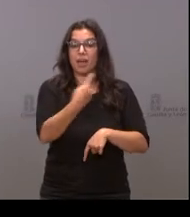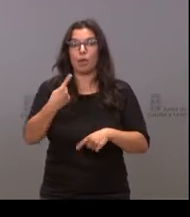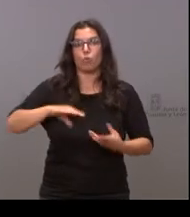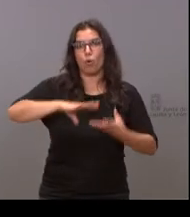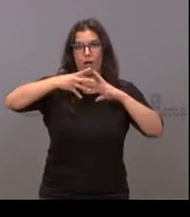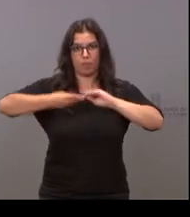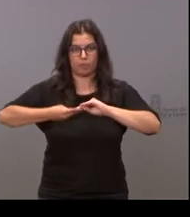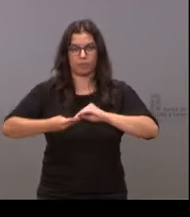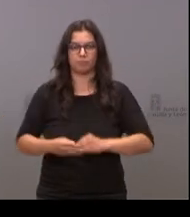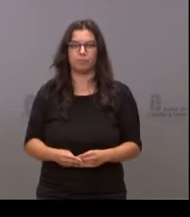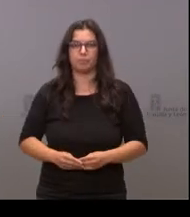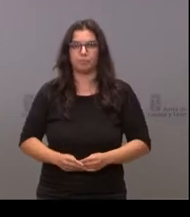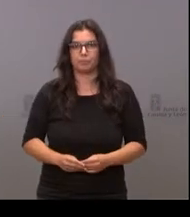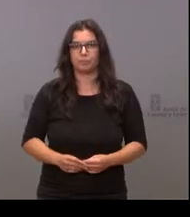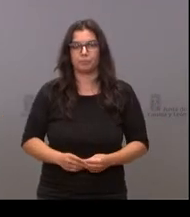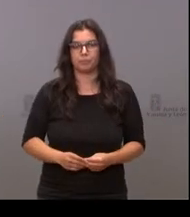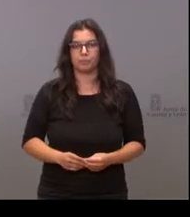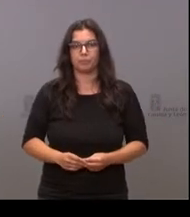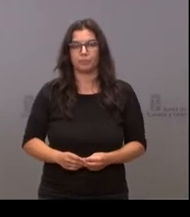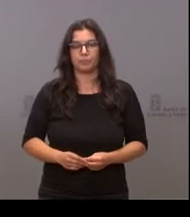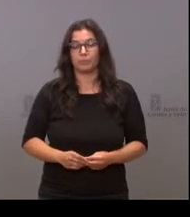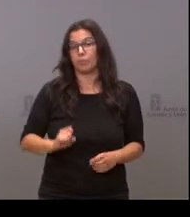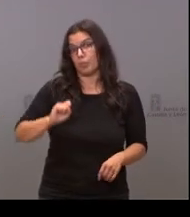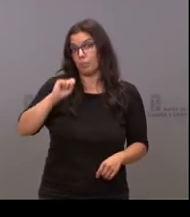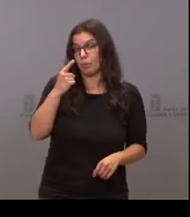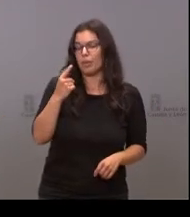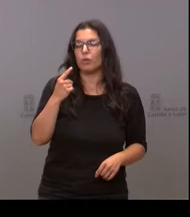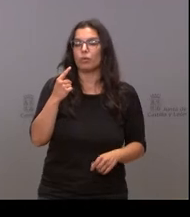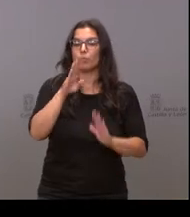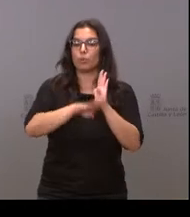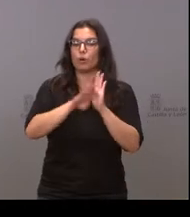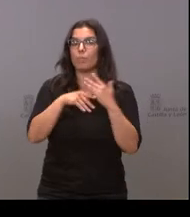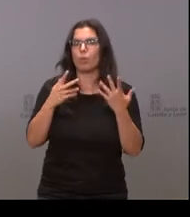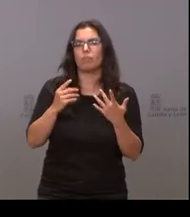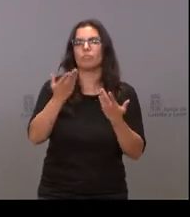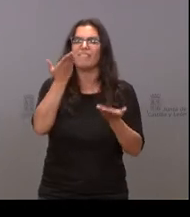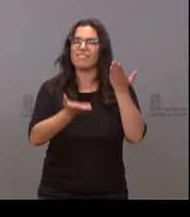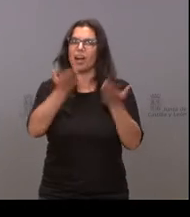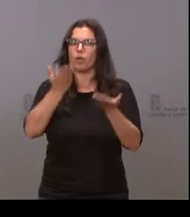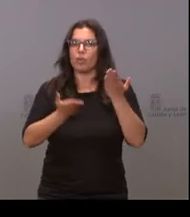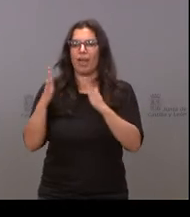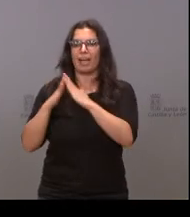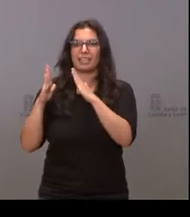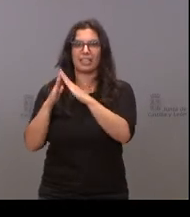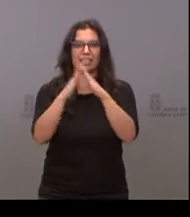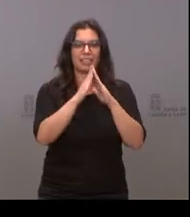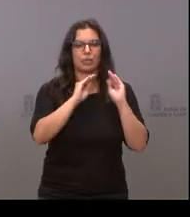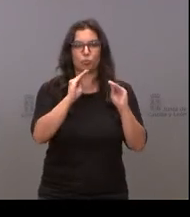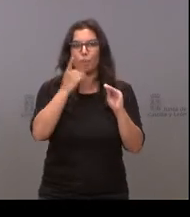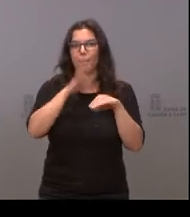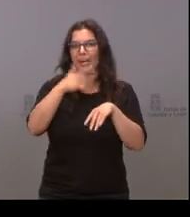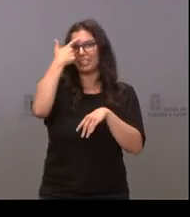personas primero desde en este programa es una evaluación de los hogares y de sus niveles de riesgo